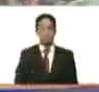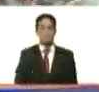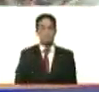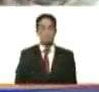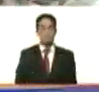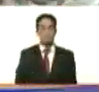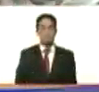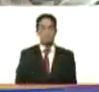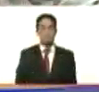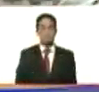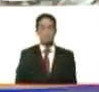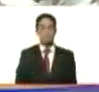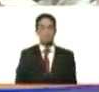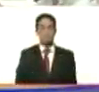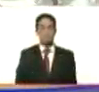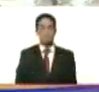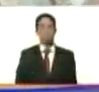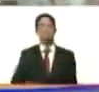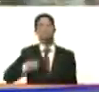Tenemos que